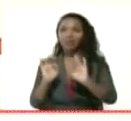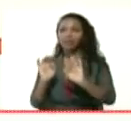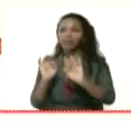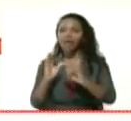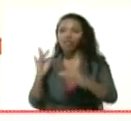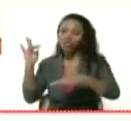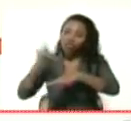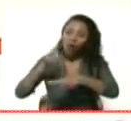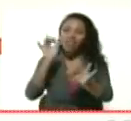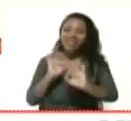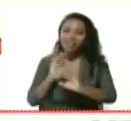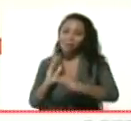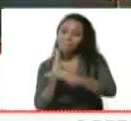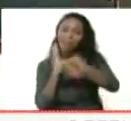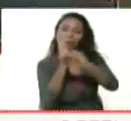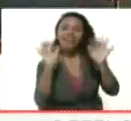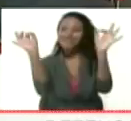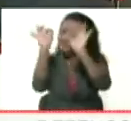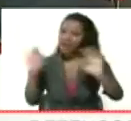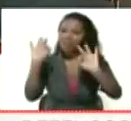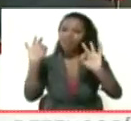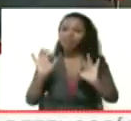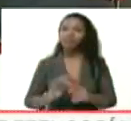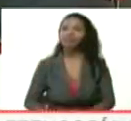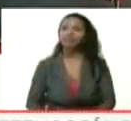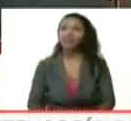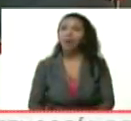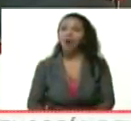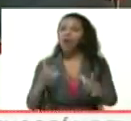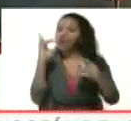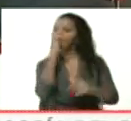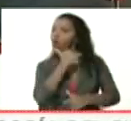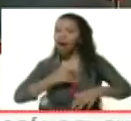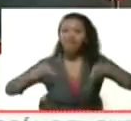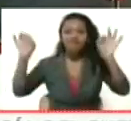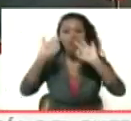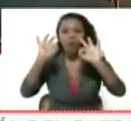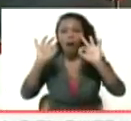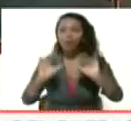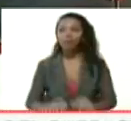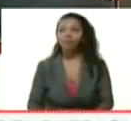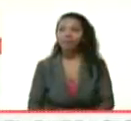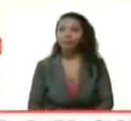nadie, nadie la va a parar, no hay manera.